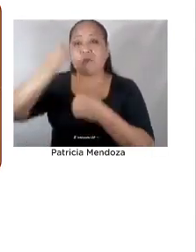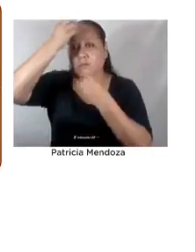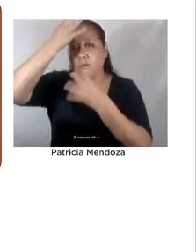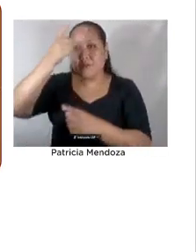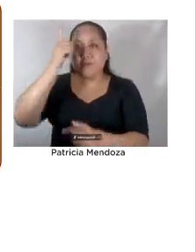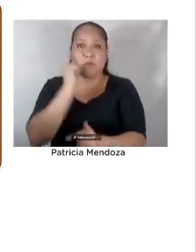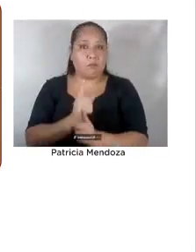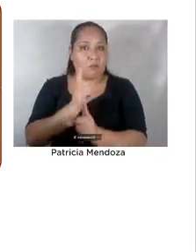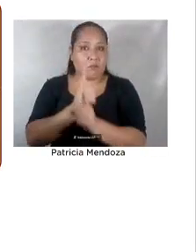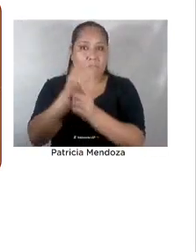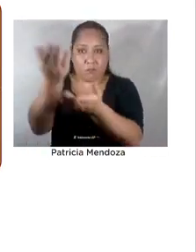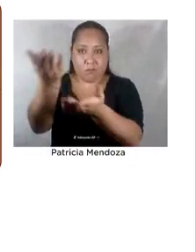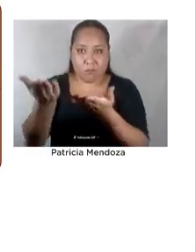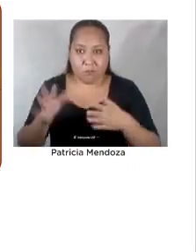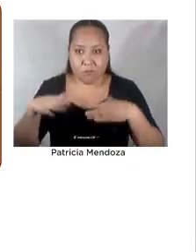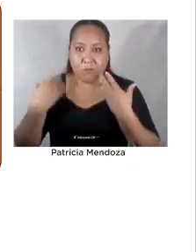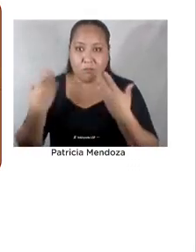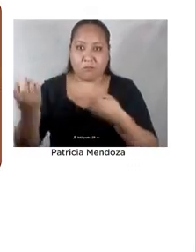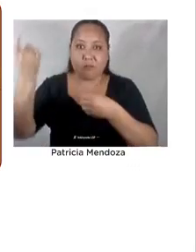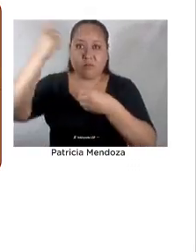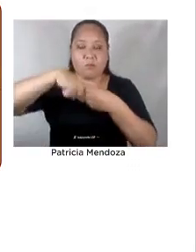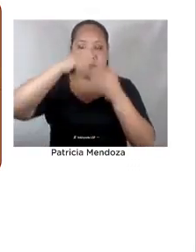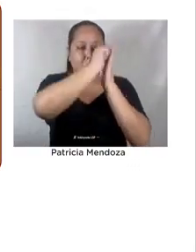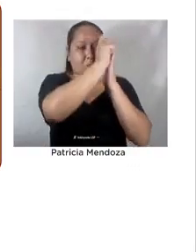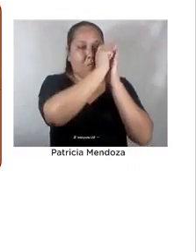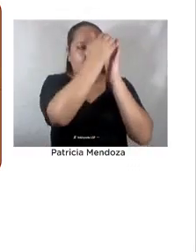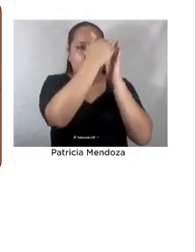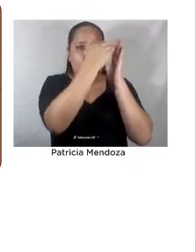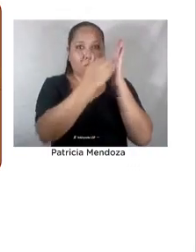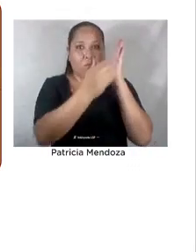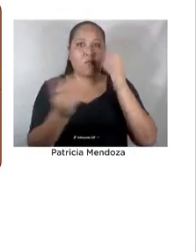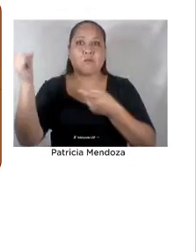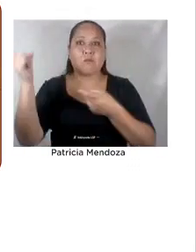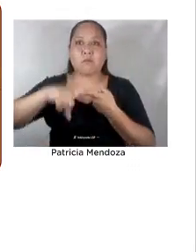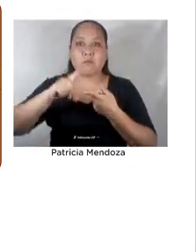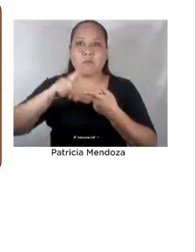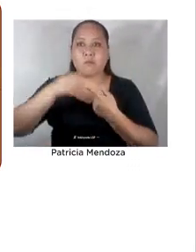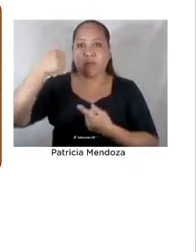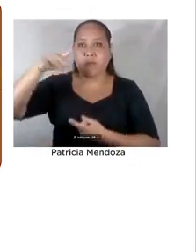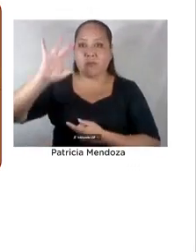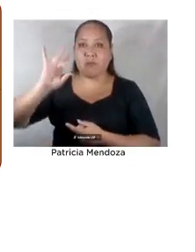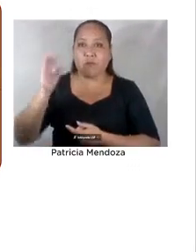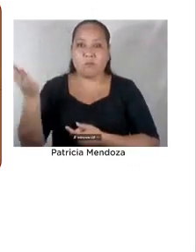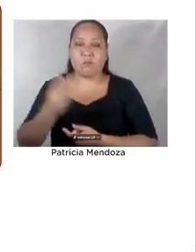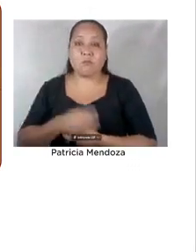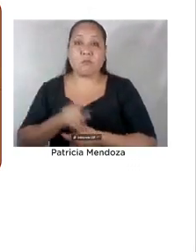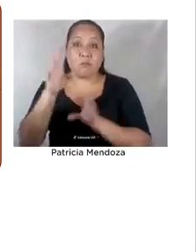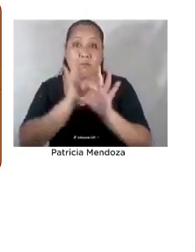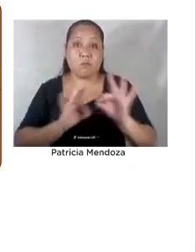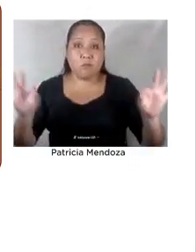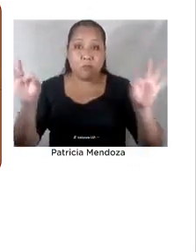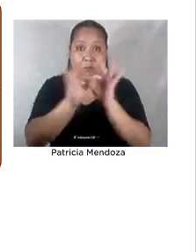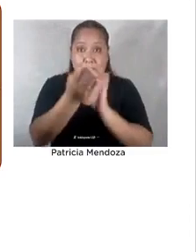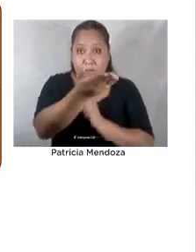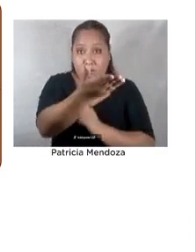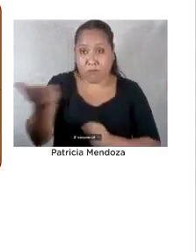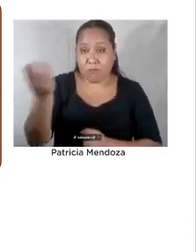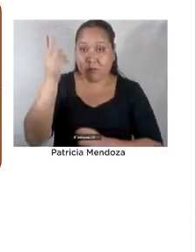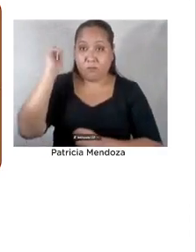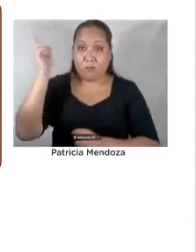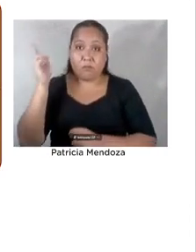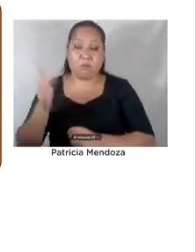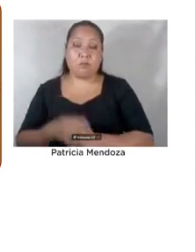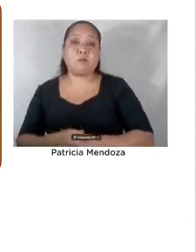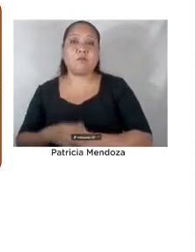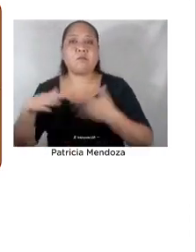los invitamos a que puedan inscribirse hasta este 18. ¿No? Es importante que ustedes como docentes puedan también